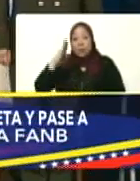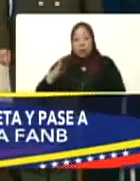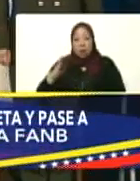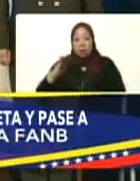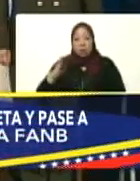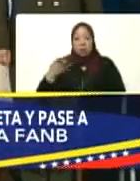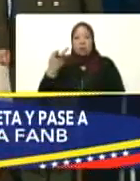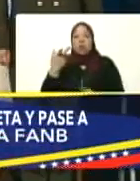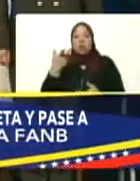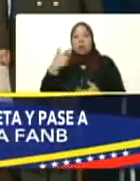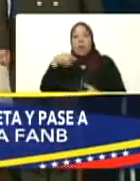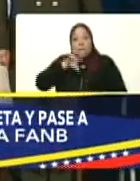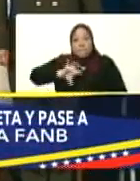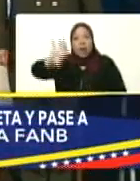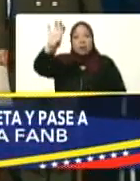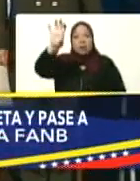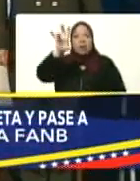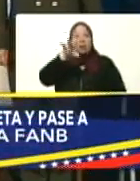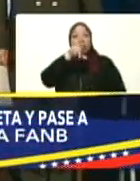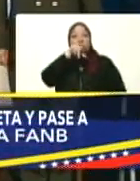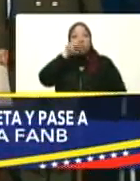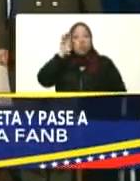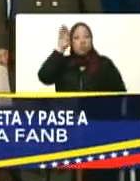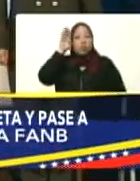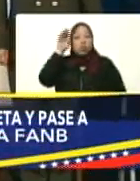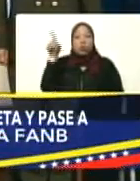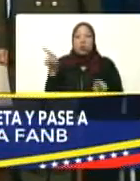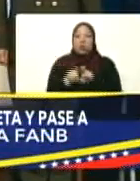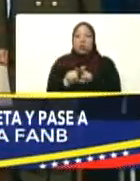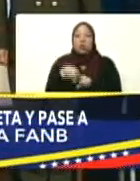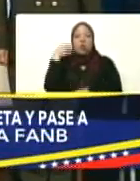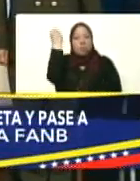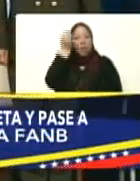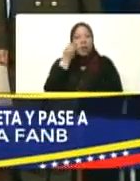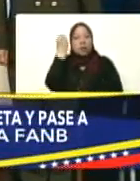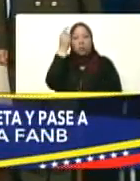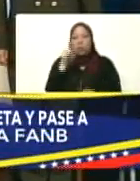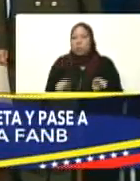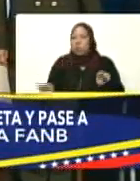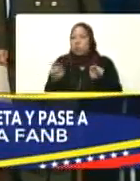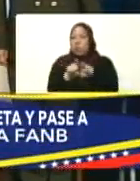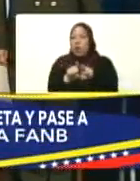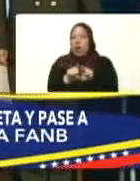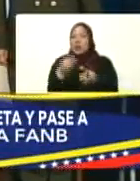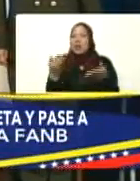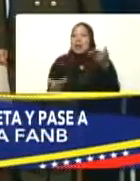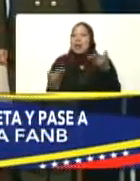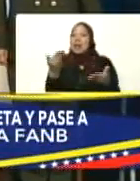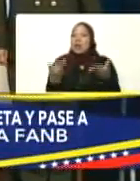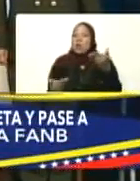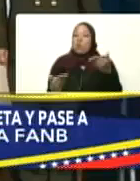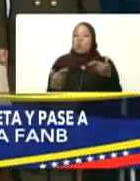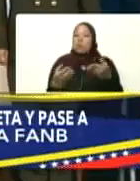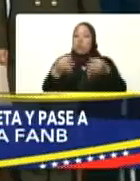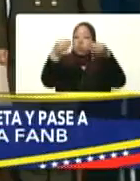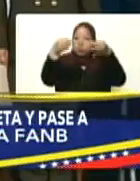ha hablado de patria y de futuro. Un pensamiento militar coherente,